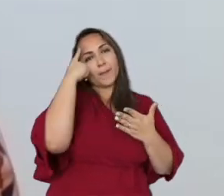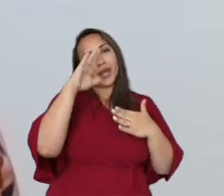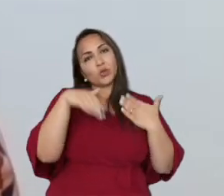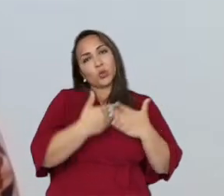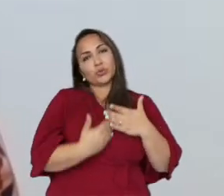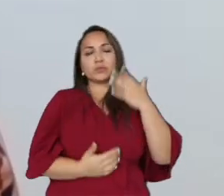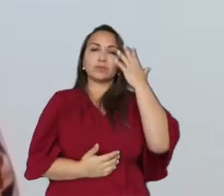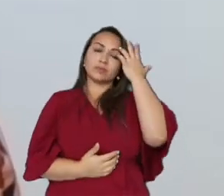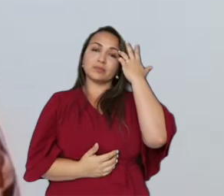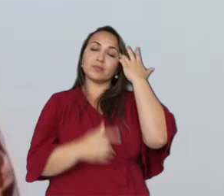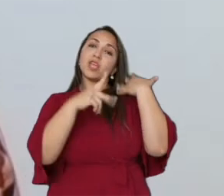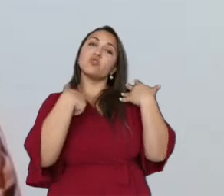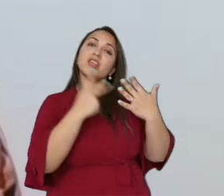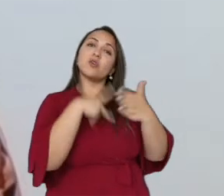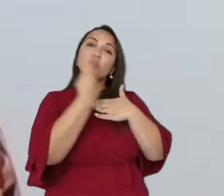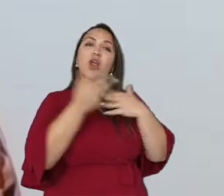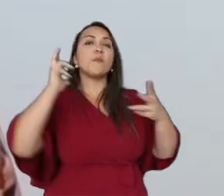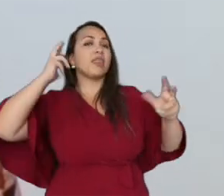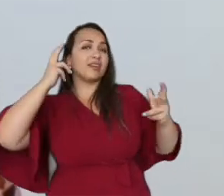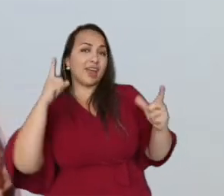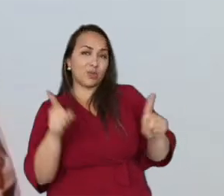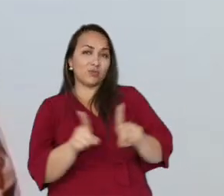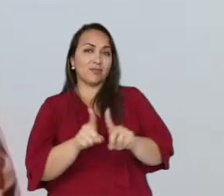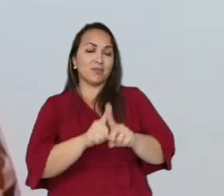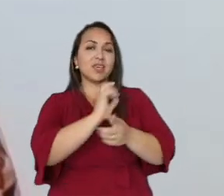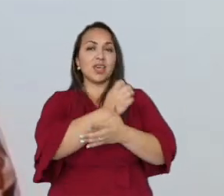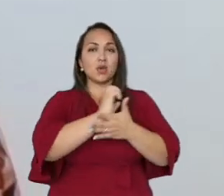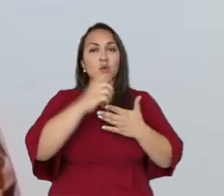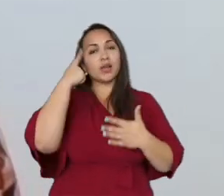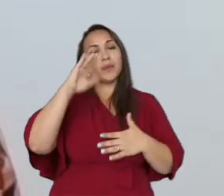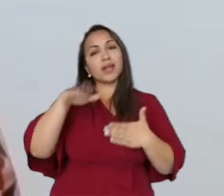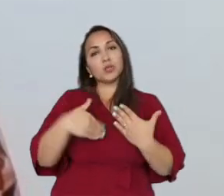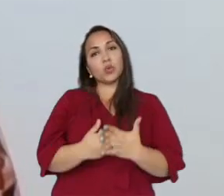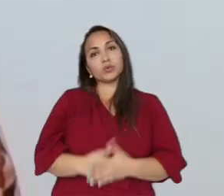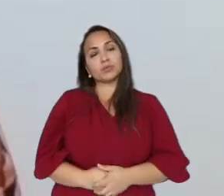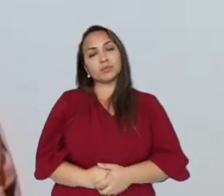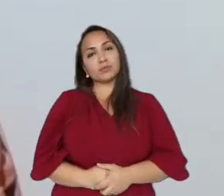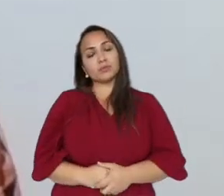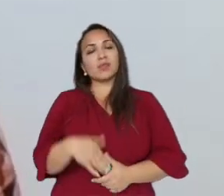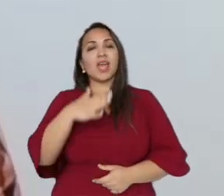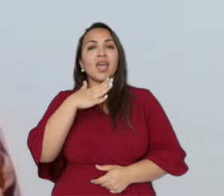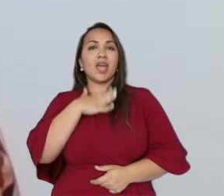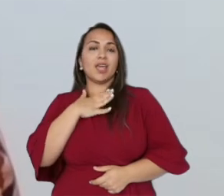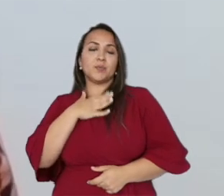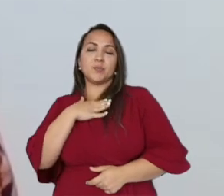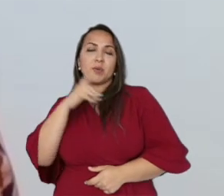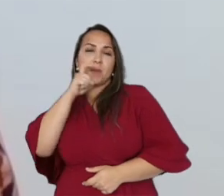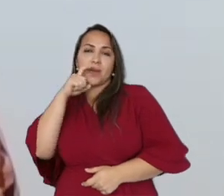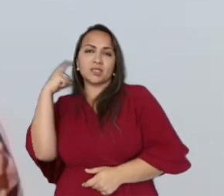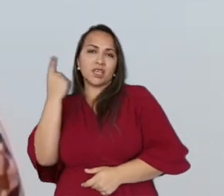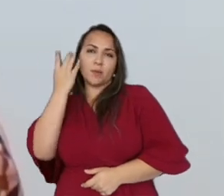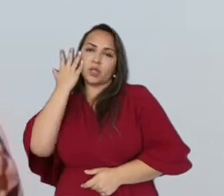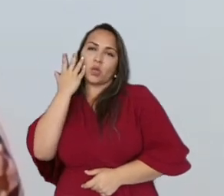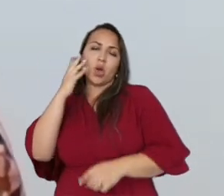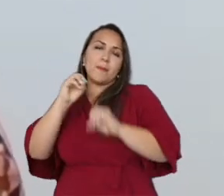para Todos, que tiene un programa de radio también, Escuela para Todos. Y mi papá lo solía poner todas